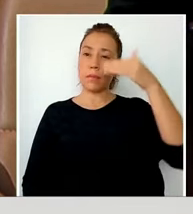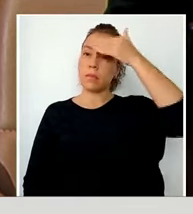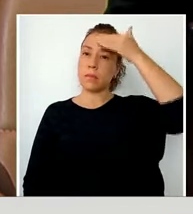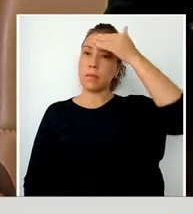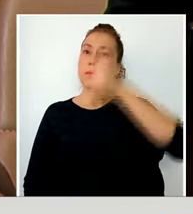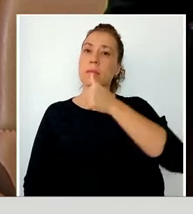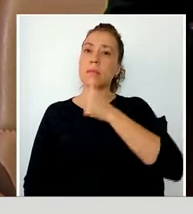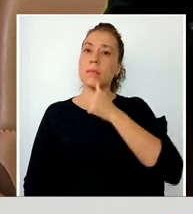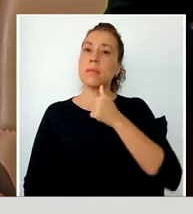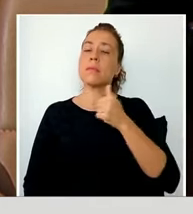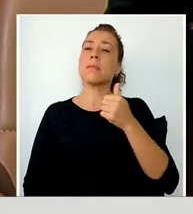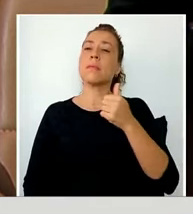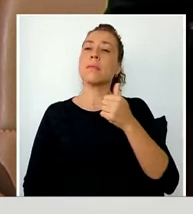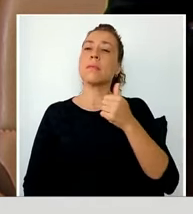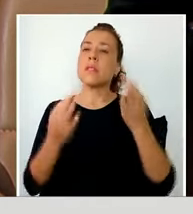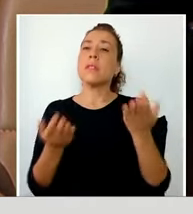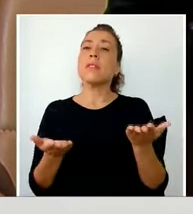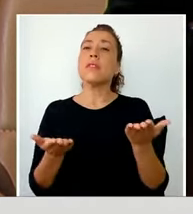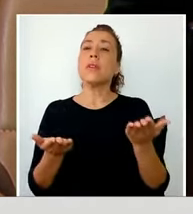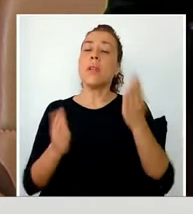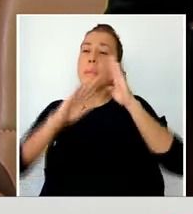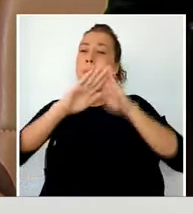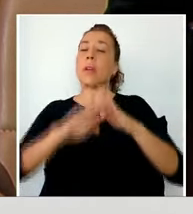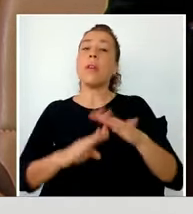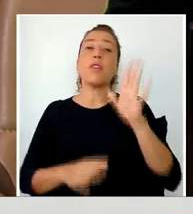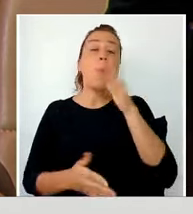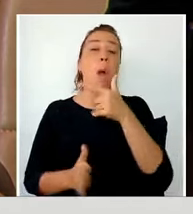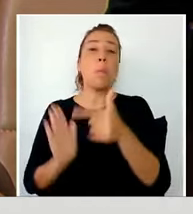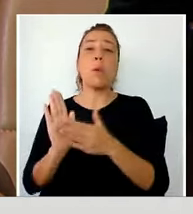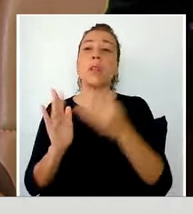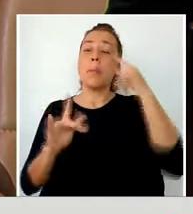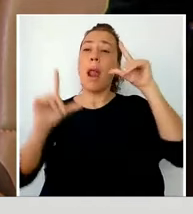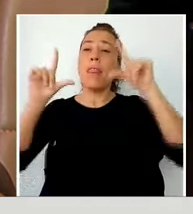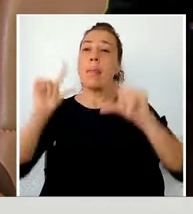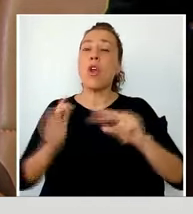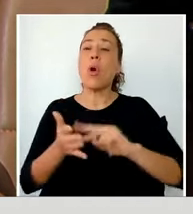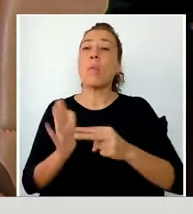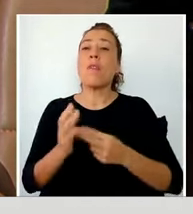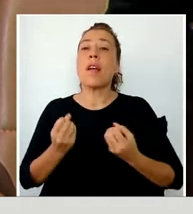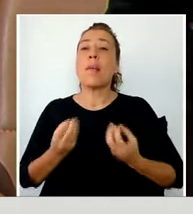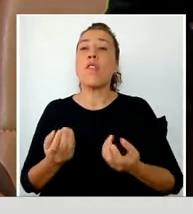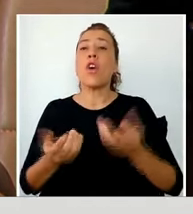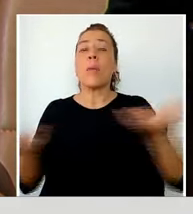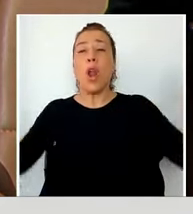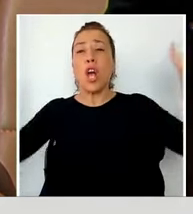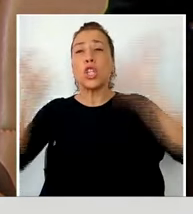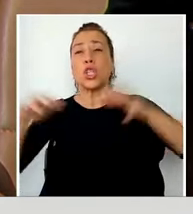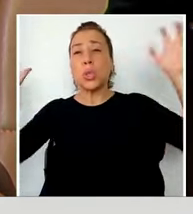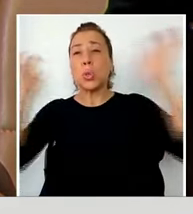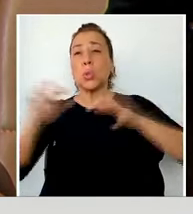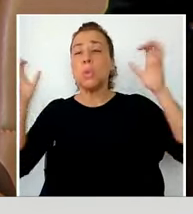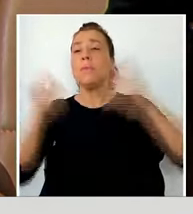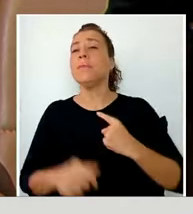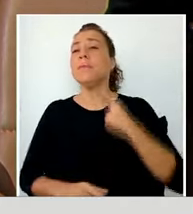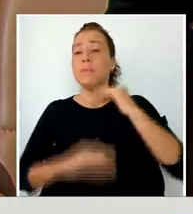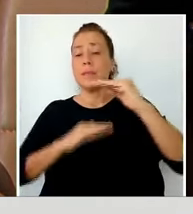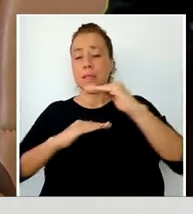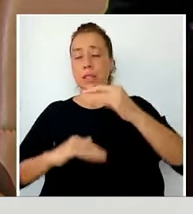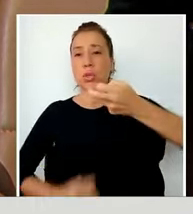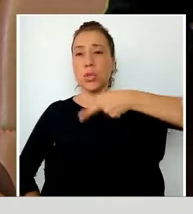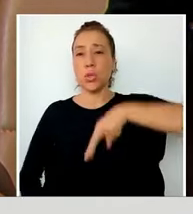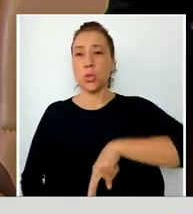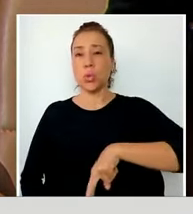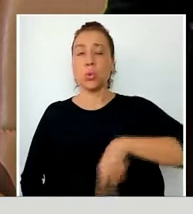preventivas y la ausencia de políticas destinada a mitigar los efectos causados por los sistemas frontales que han afectado a las zonas centro sur de nuestro país